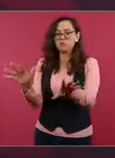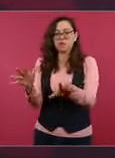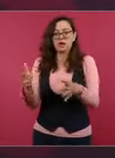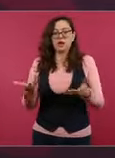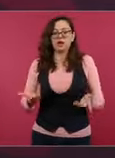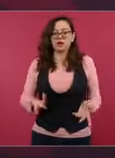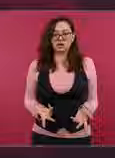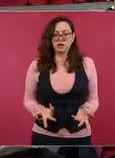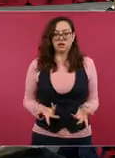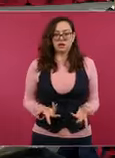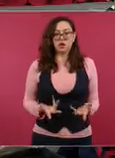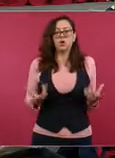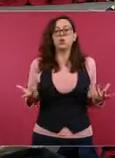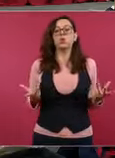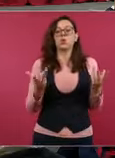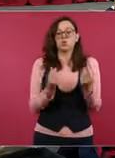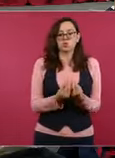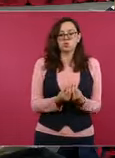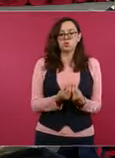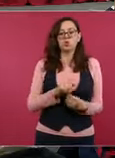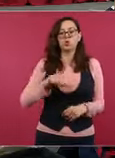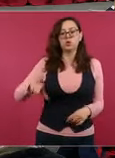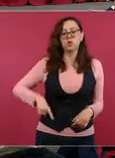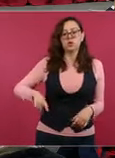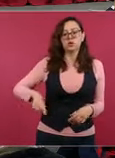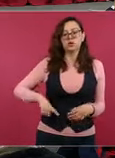en colaboración con el gobierno de la ciudad